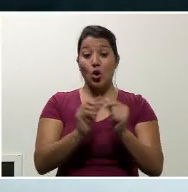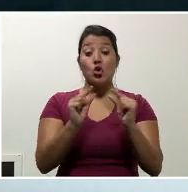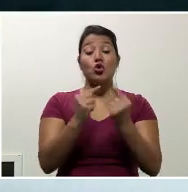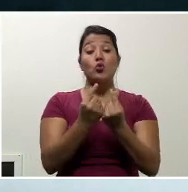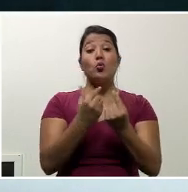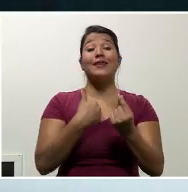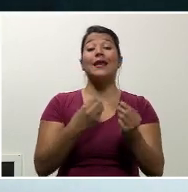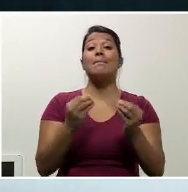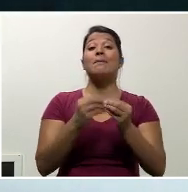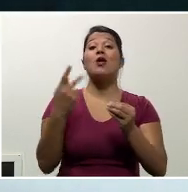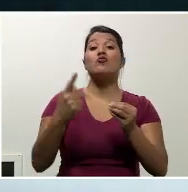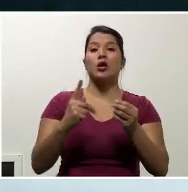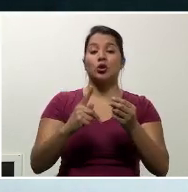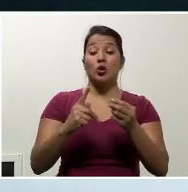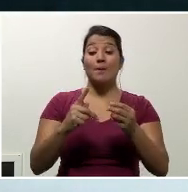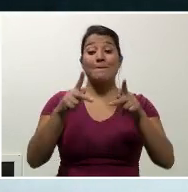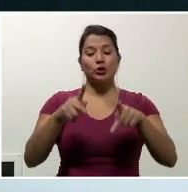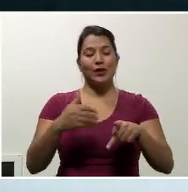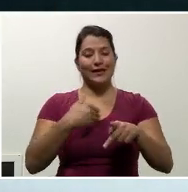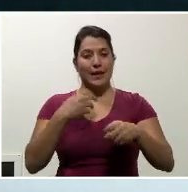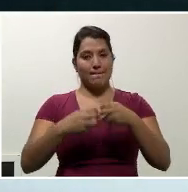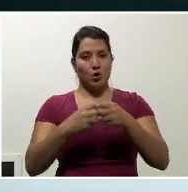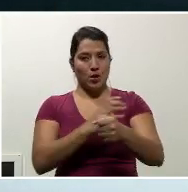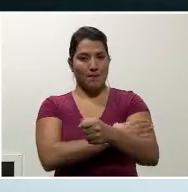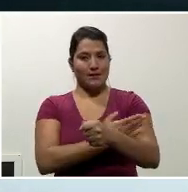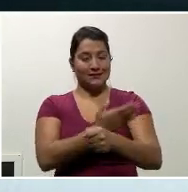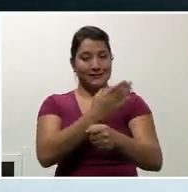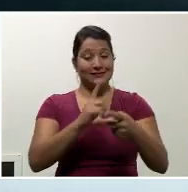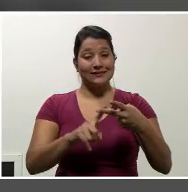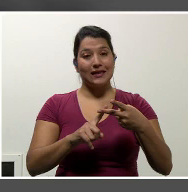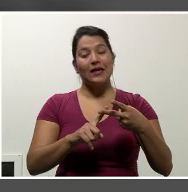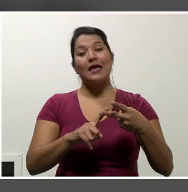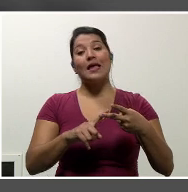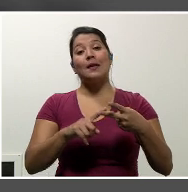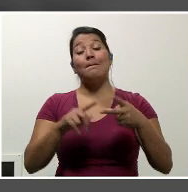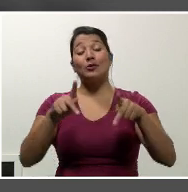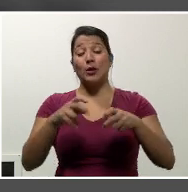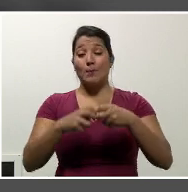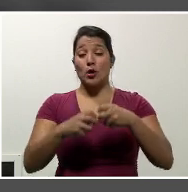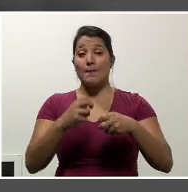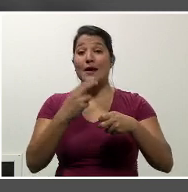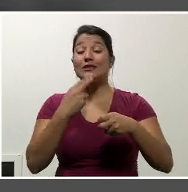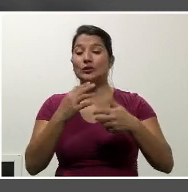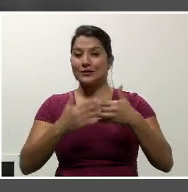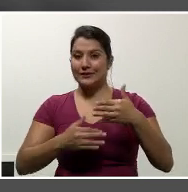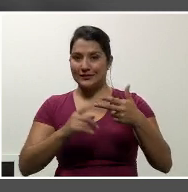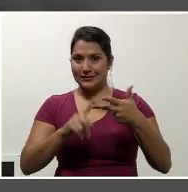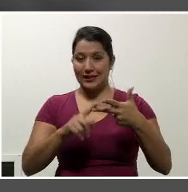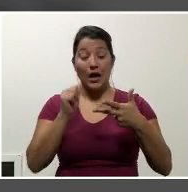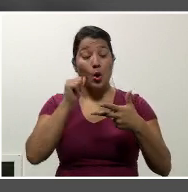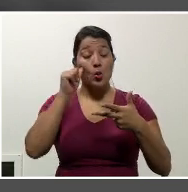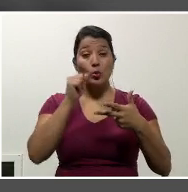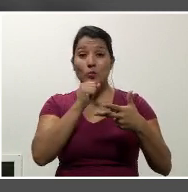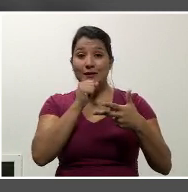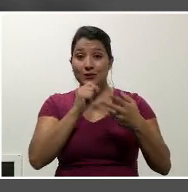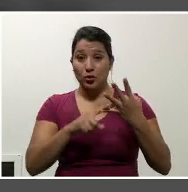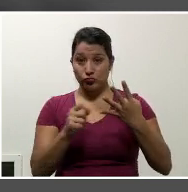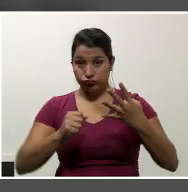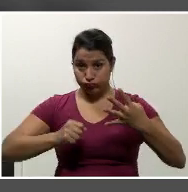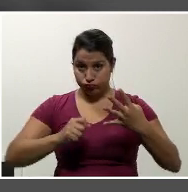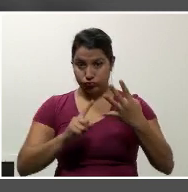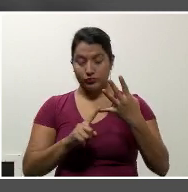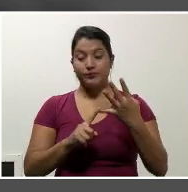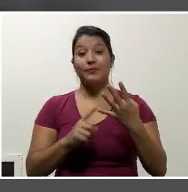los hipertensos, diabéticos, asmáticos y adultos mayores. Por su parte, el presidente de la República, Carlos Alvarado, en sus redes